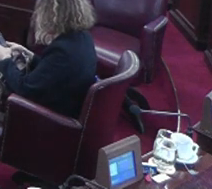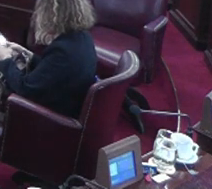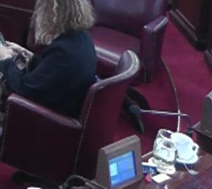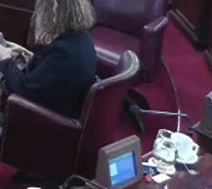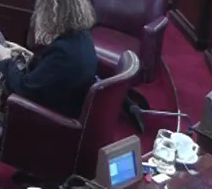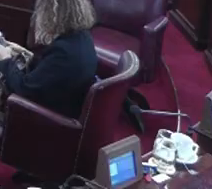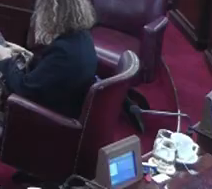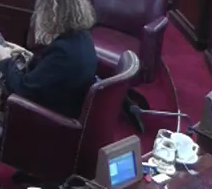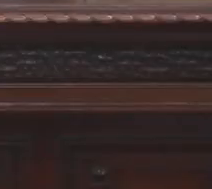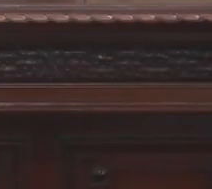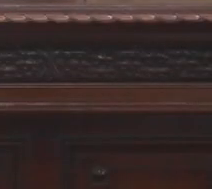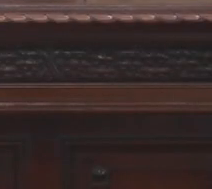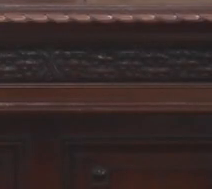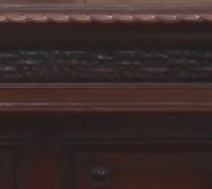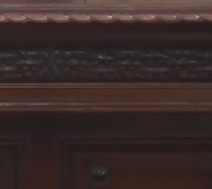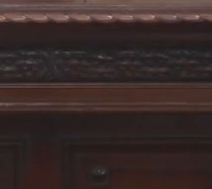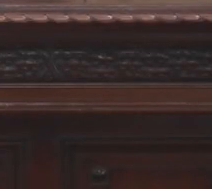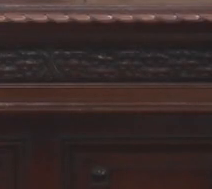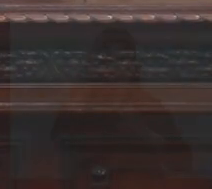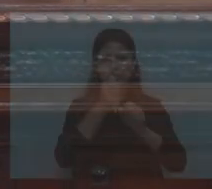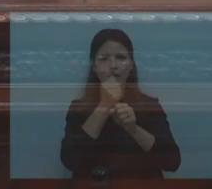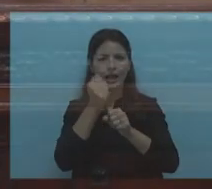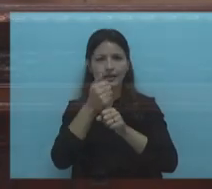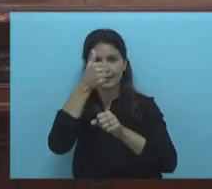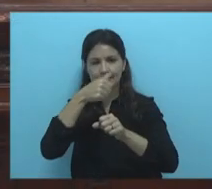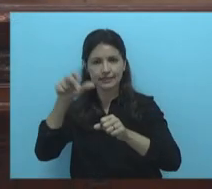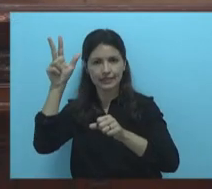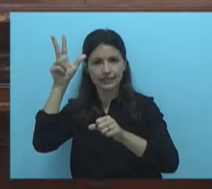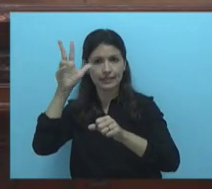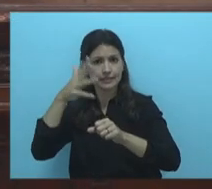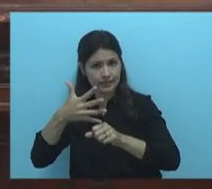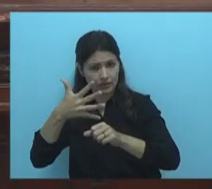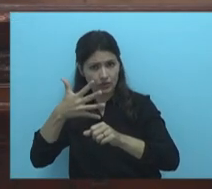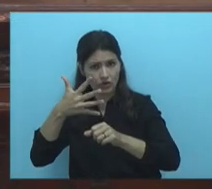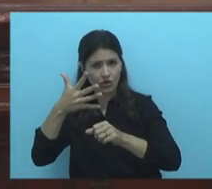votación los asuntos del 12 al 65,